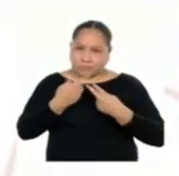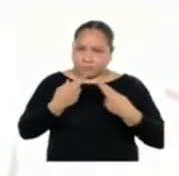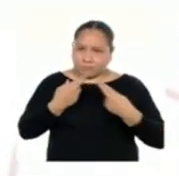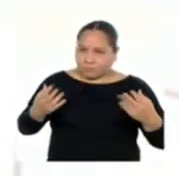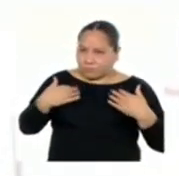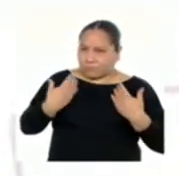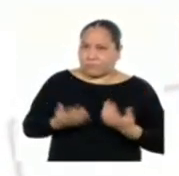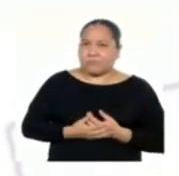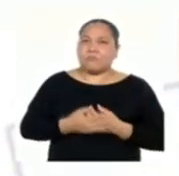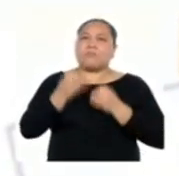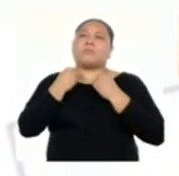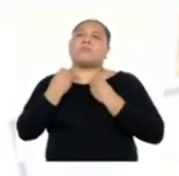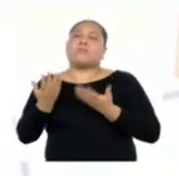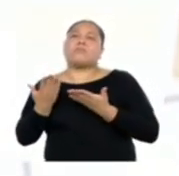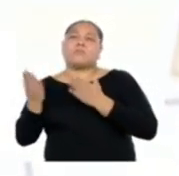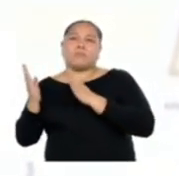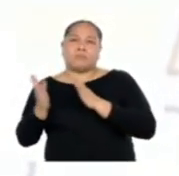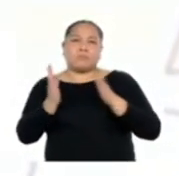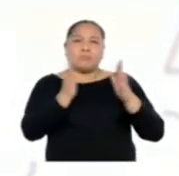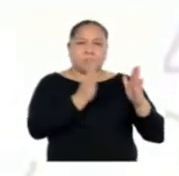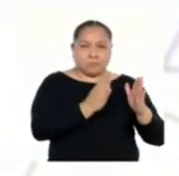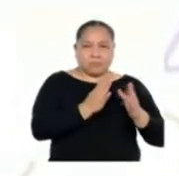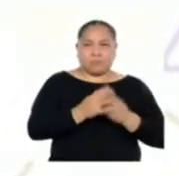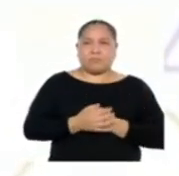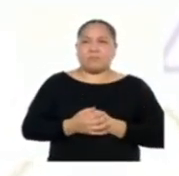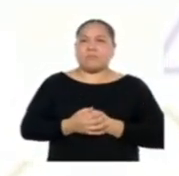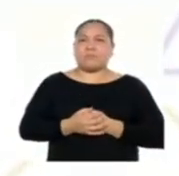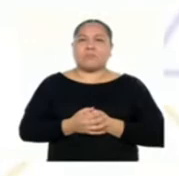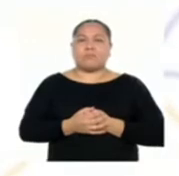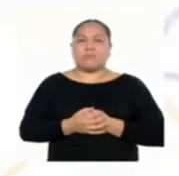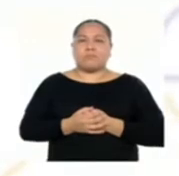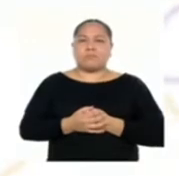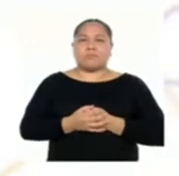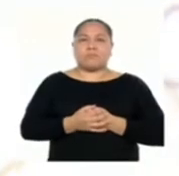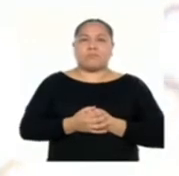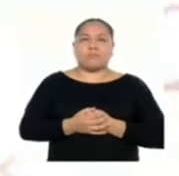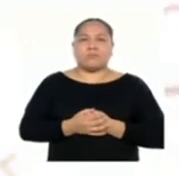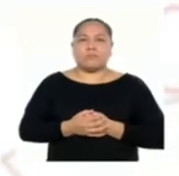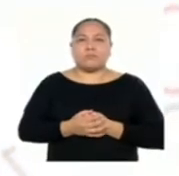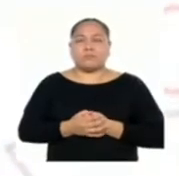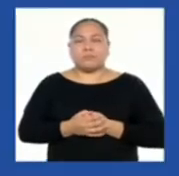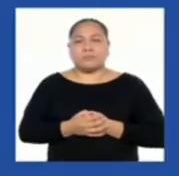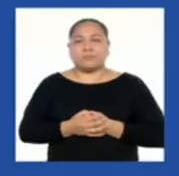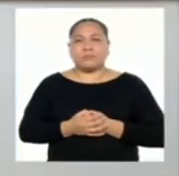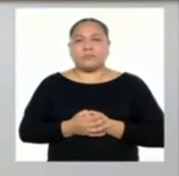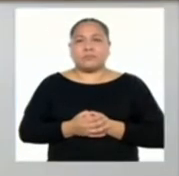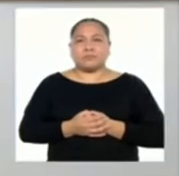¿Cómo me organizaré?